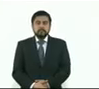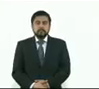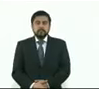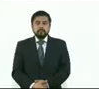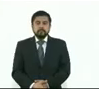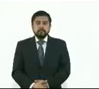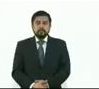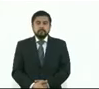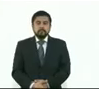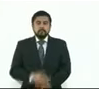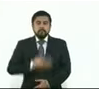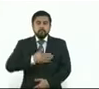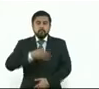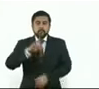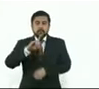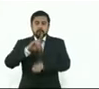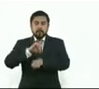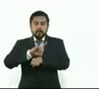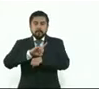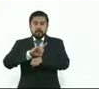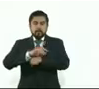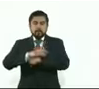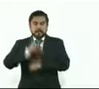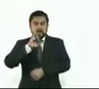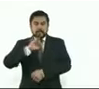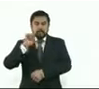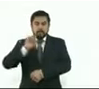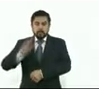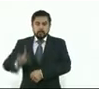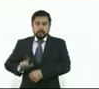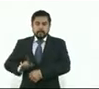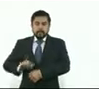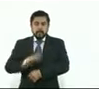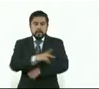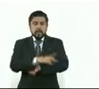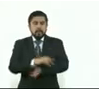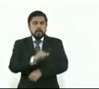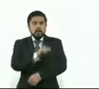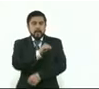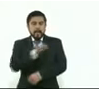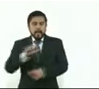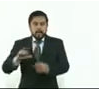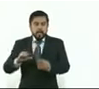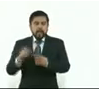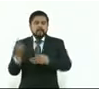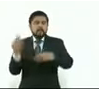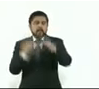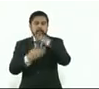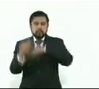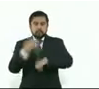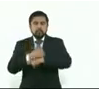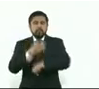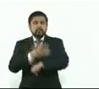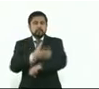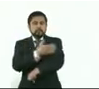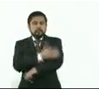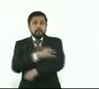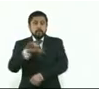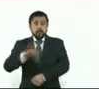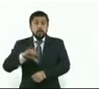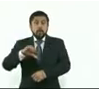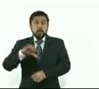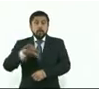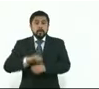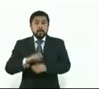Buenos días, jefe de gobierno, alcalde, a todos mis compañeros. Esta es la 11ª mesa de concertación y de paz que